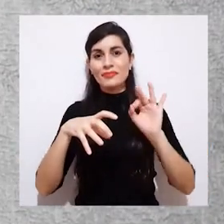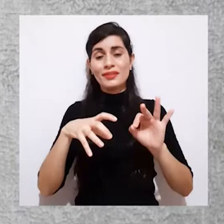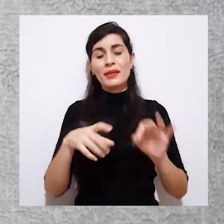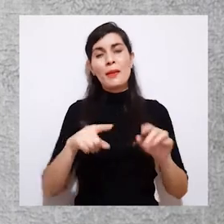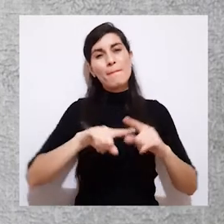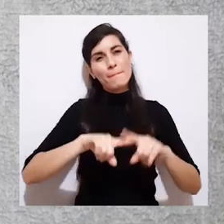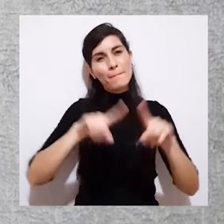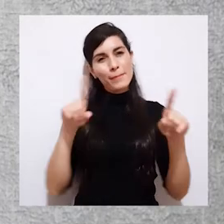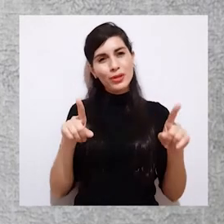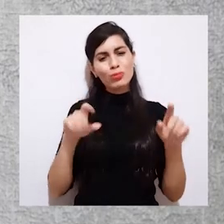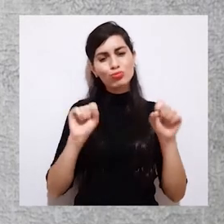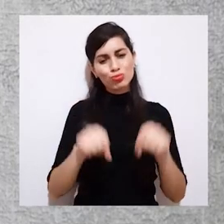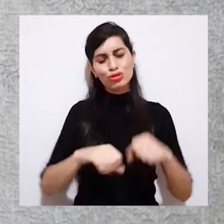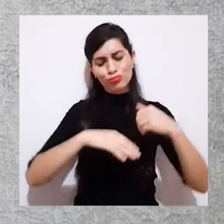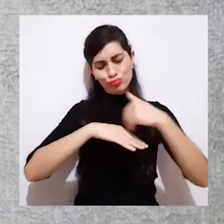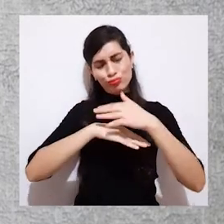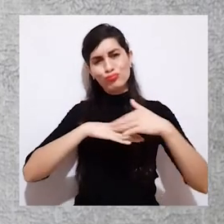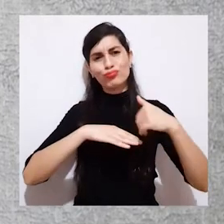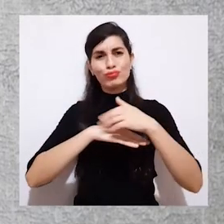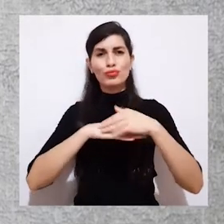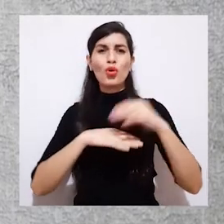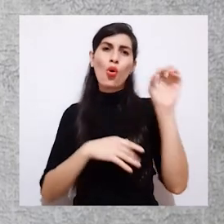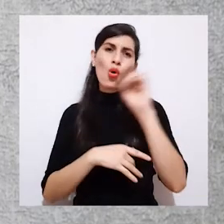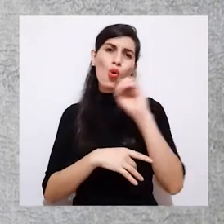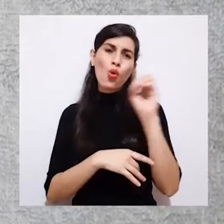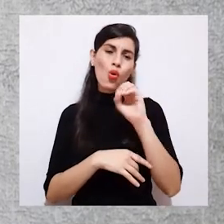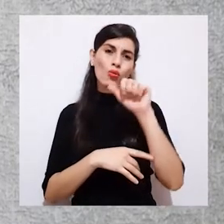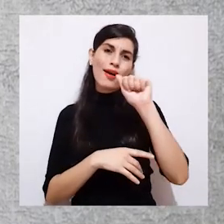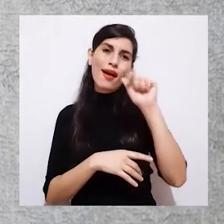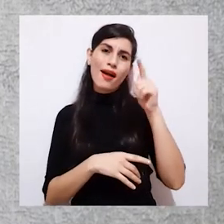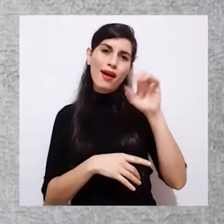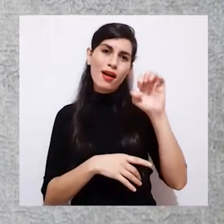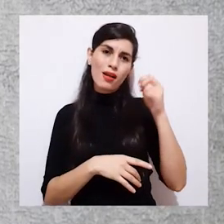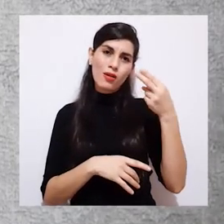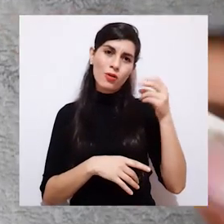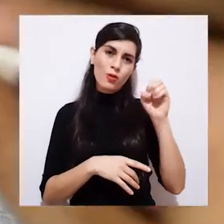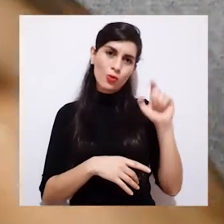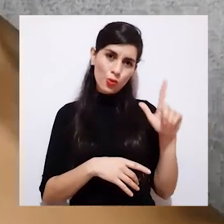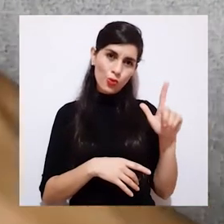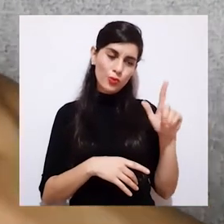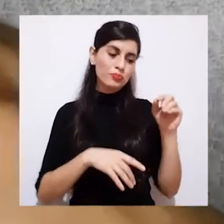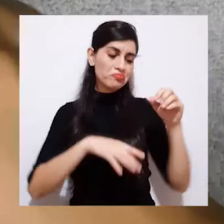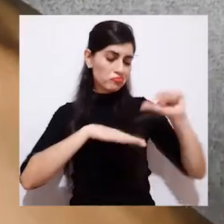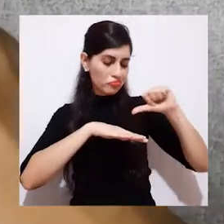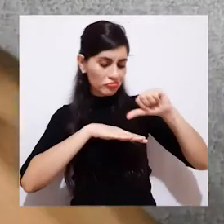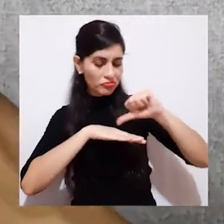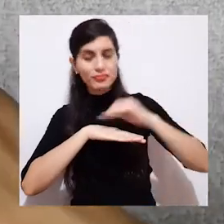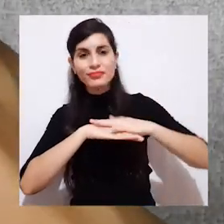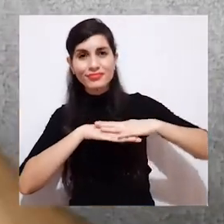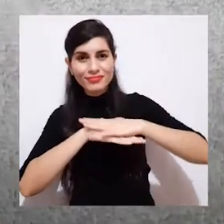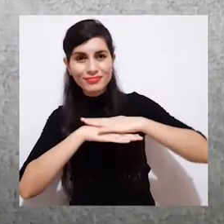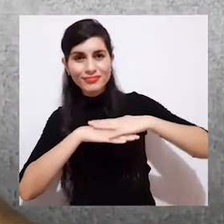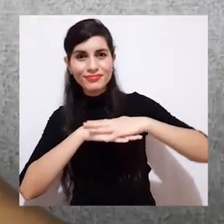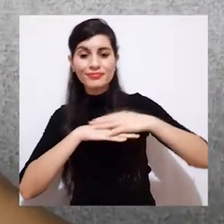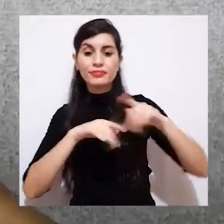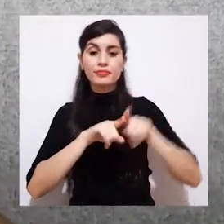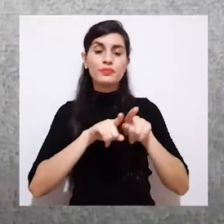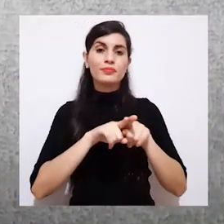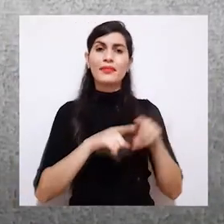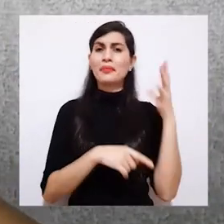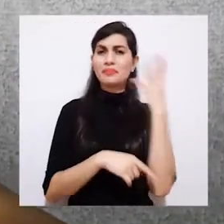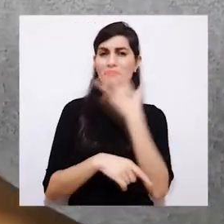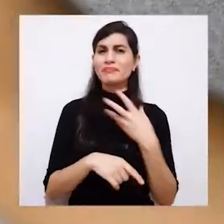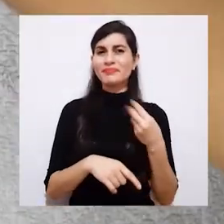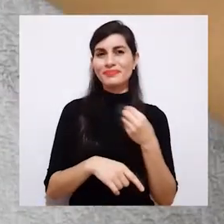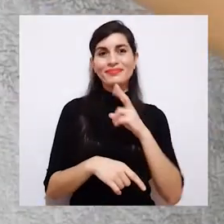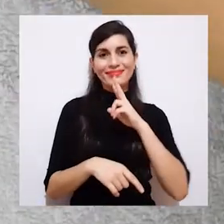estos prostéticos que se pueden pintar con alcohol o con estas bases cremosas. En sí lo que es este arte es muy lindo la